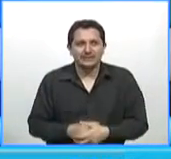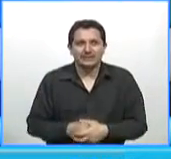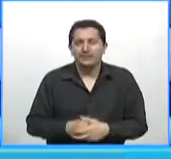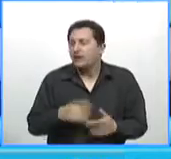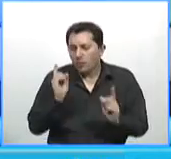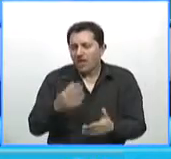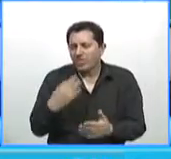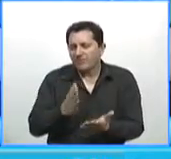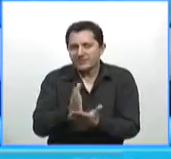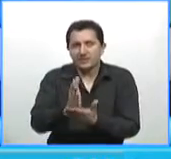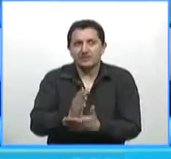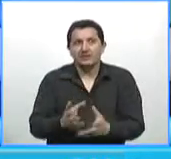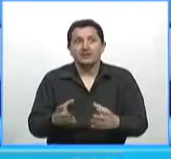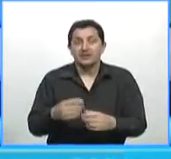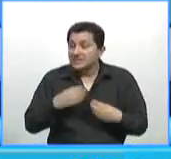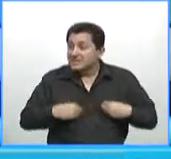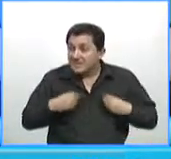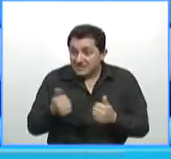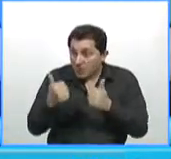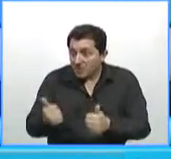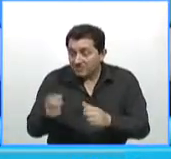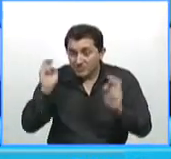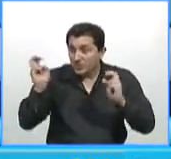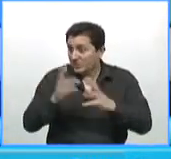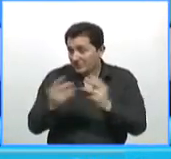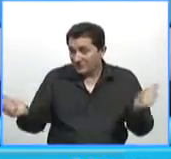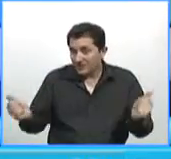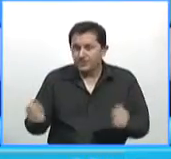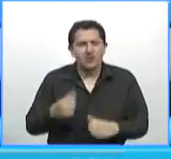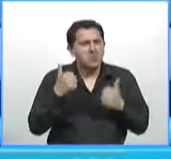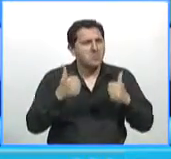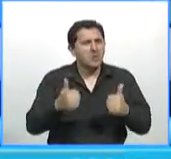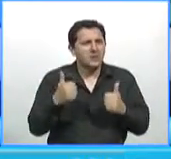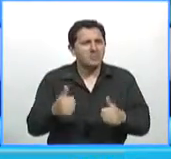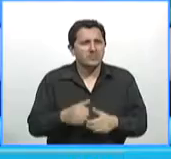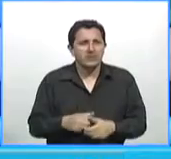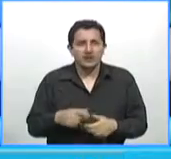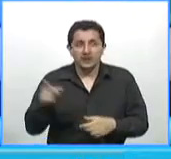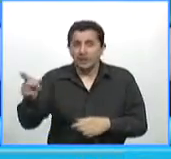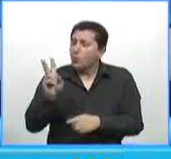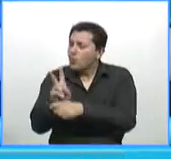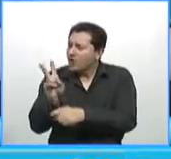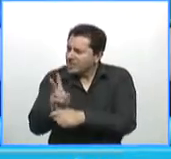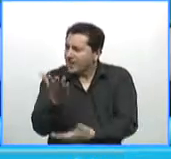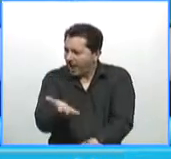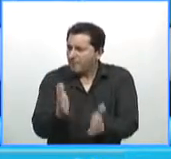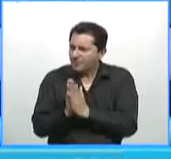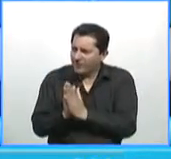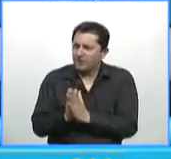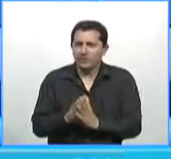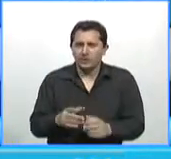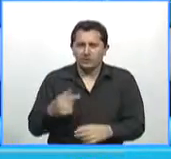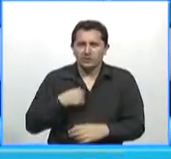es que hay que seguir. Se acabó la vuelta, se sintió bien, muy Leona. Bien. Muy bien, la cuidaron, ¿no? Bien, muy bueno, bien. Cuídeme a la nena, que yo me cruza la calle con